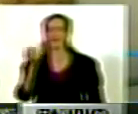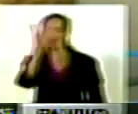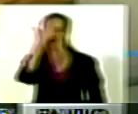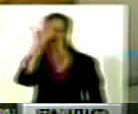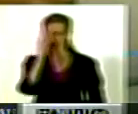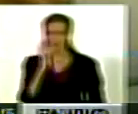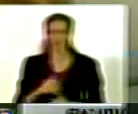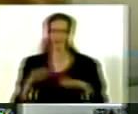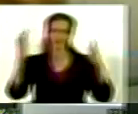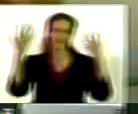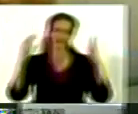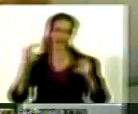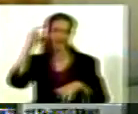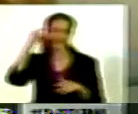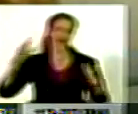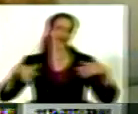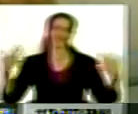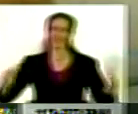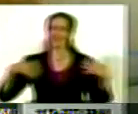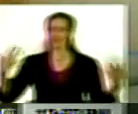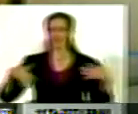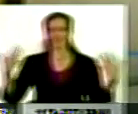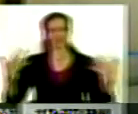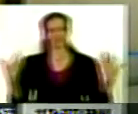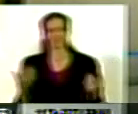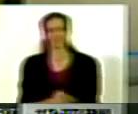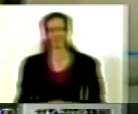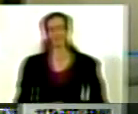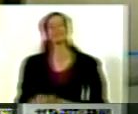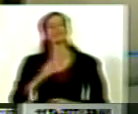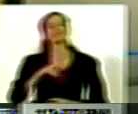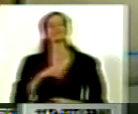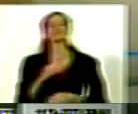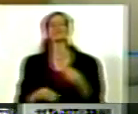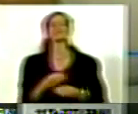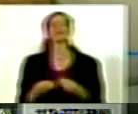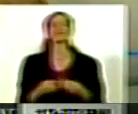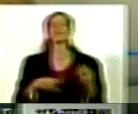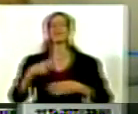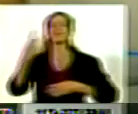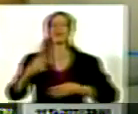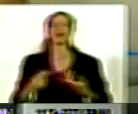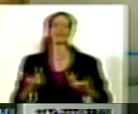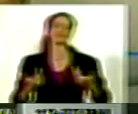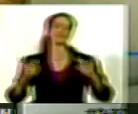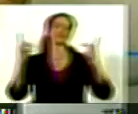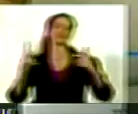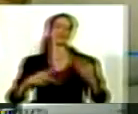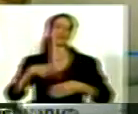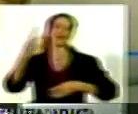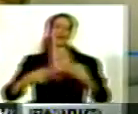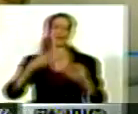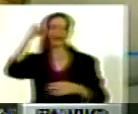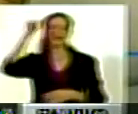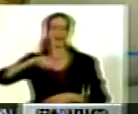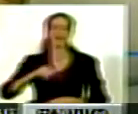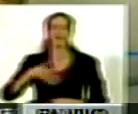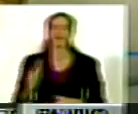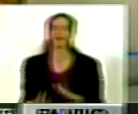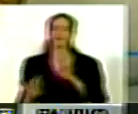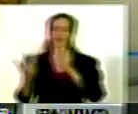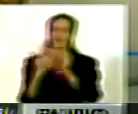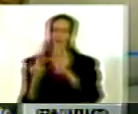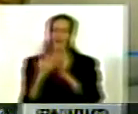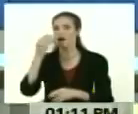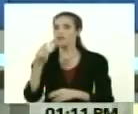febrero. Día de alegría. Y vamos a darle, pues, con este programa. El programa de hoy lo pueden sintonizar